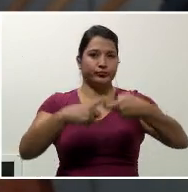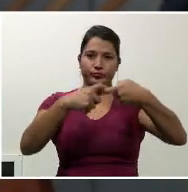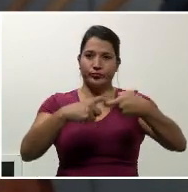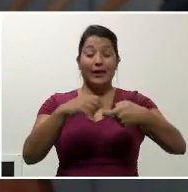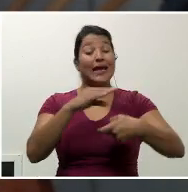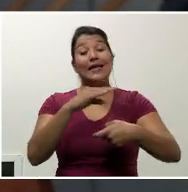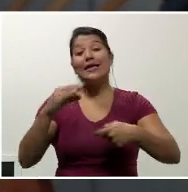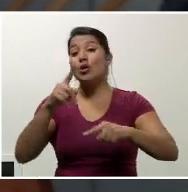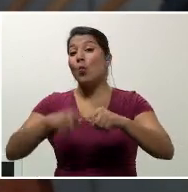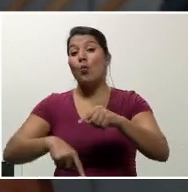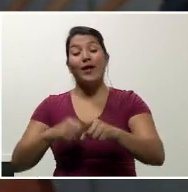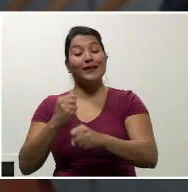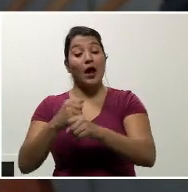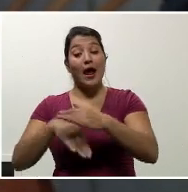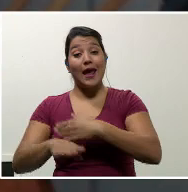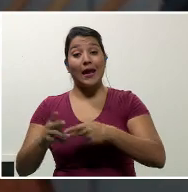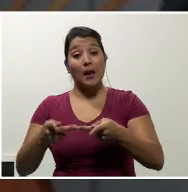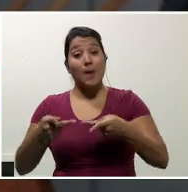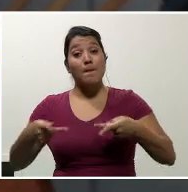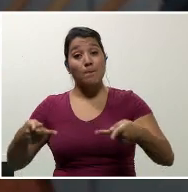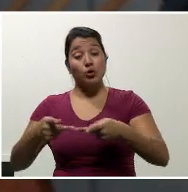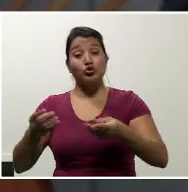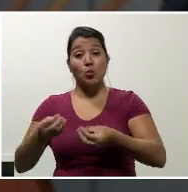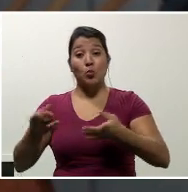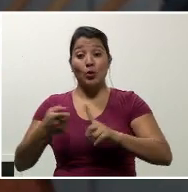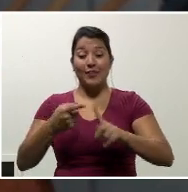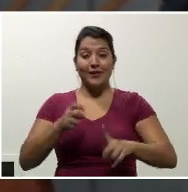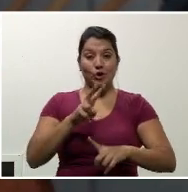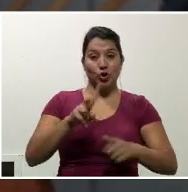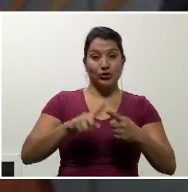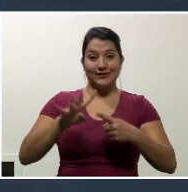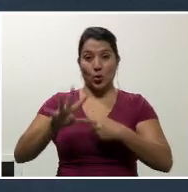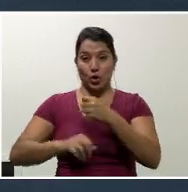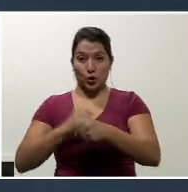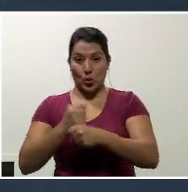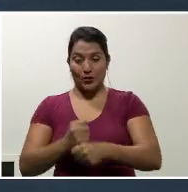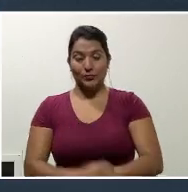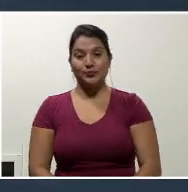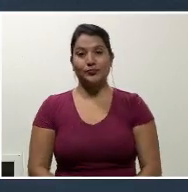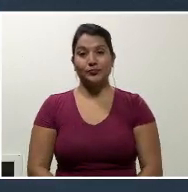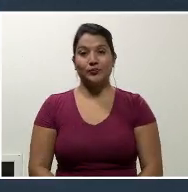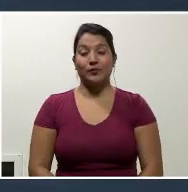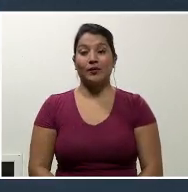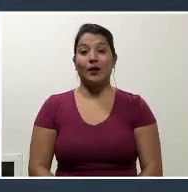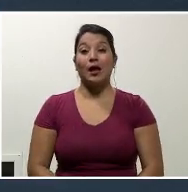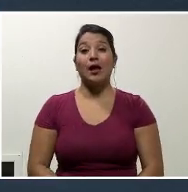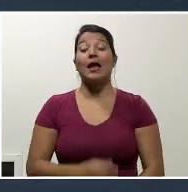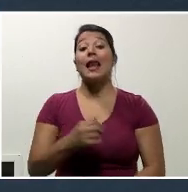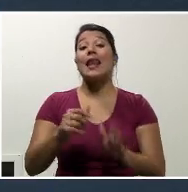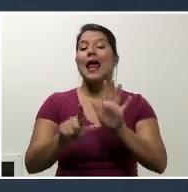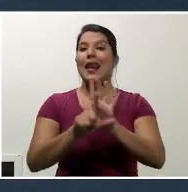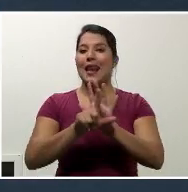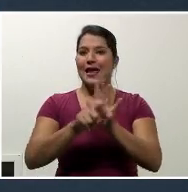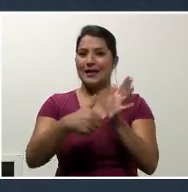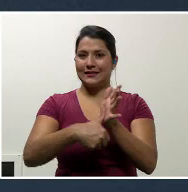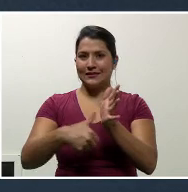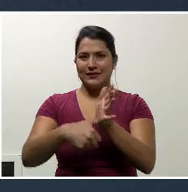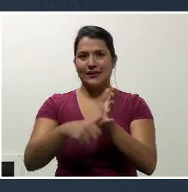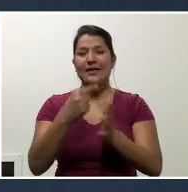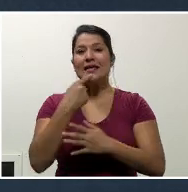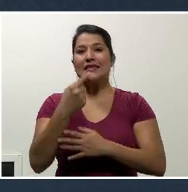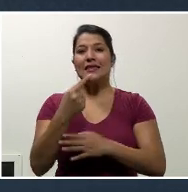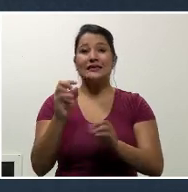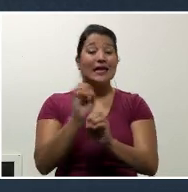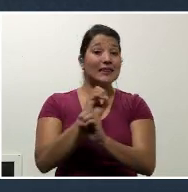puestos públicos de un periodo de entre 2 y 4 años que se precisa en el caso concreto. La prohibición del Código Electoral establece que ningún ministro